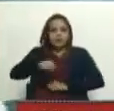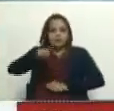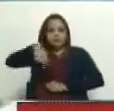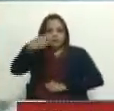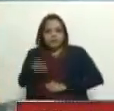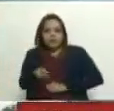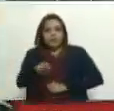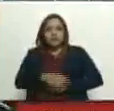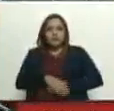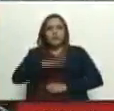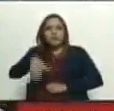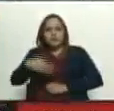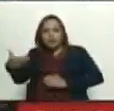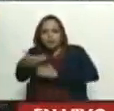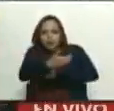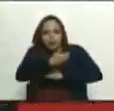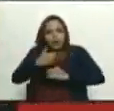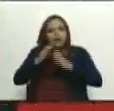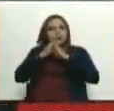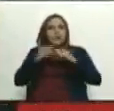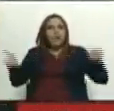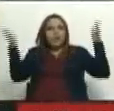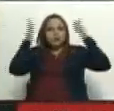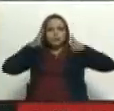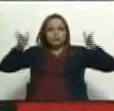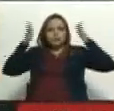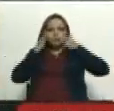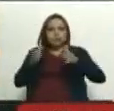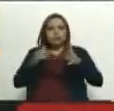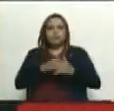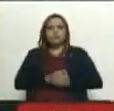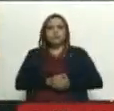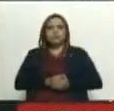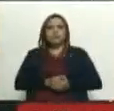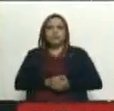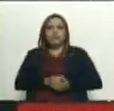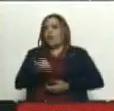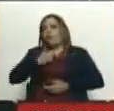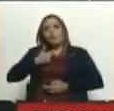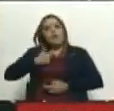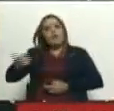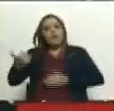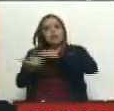y recoger todas las recomendaciones de donde vengan